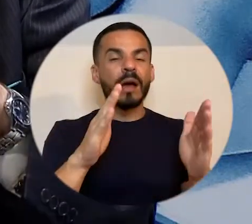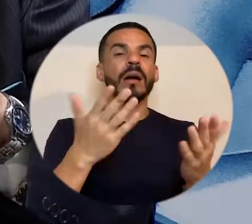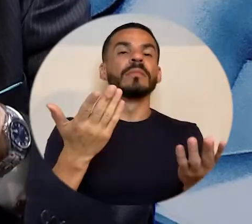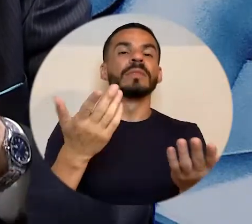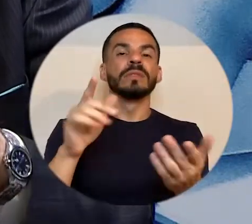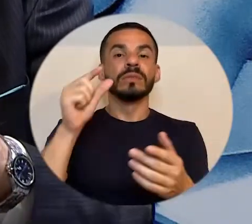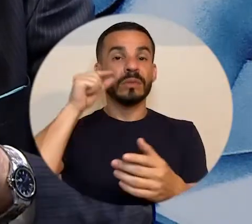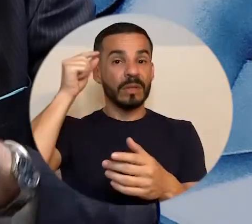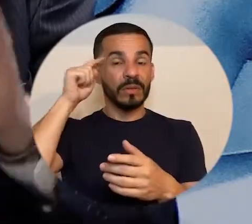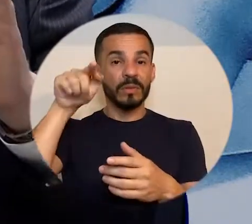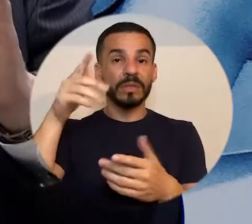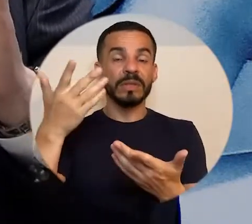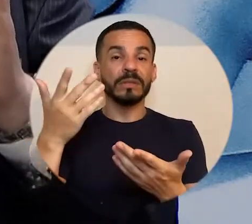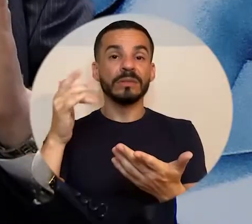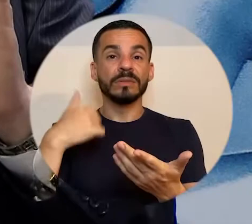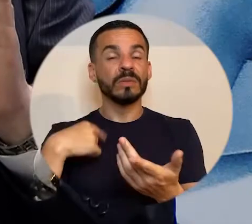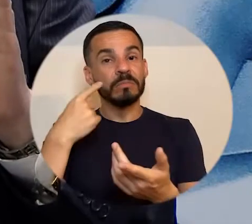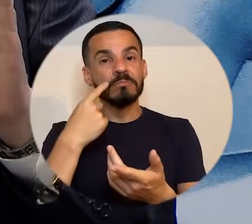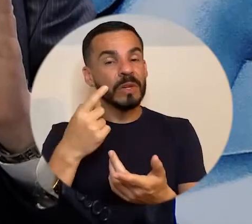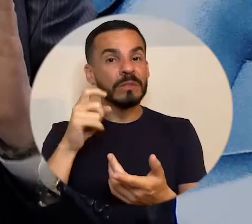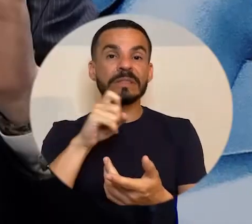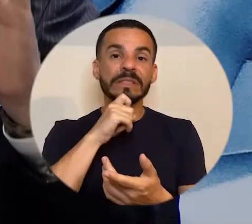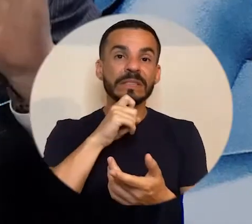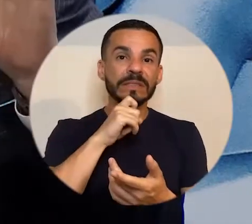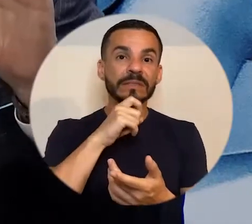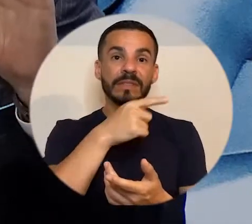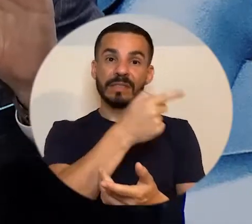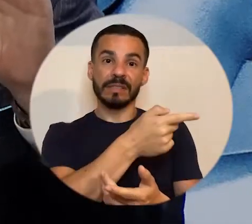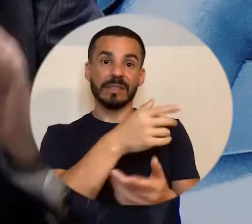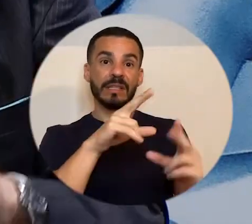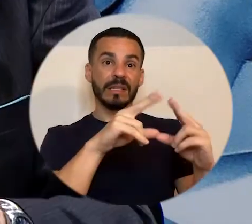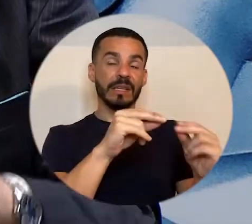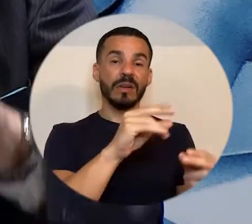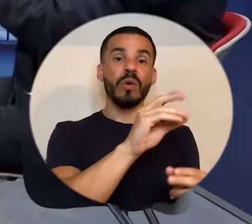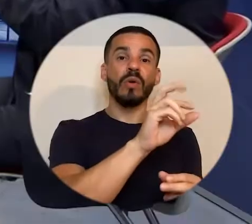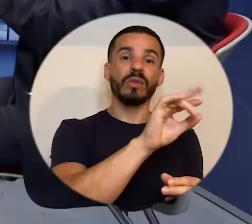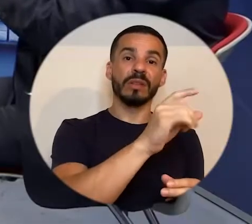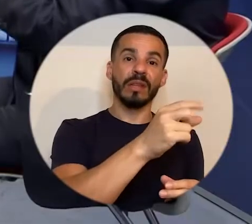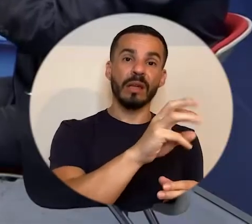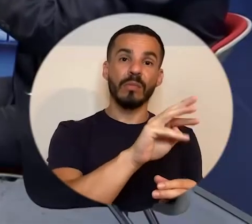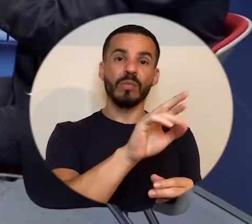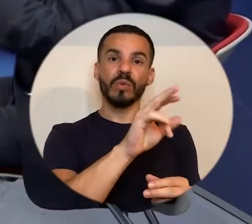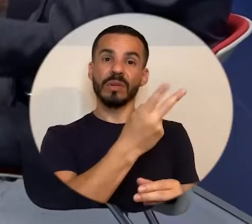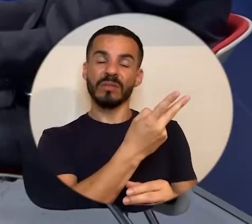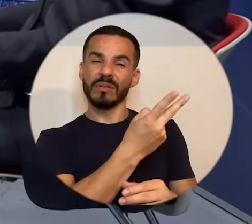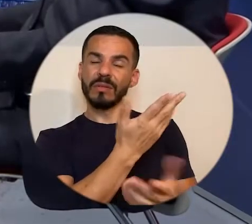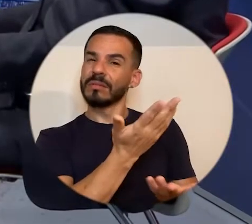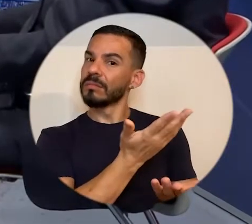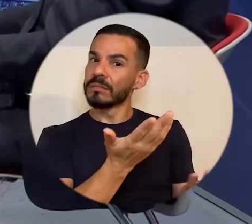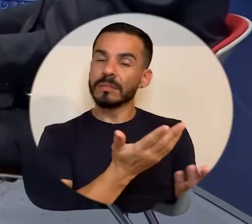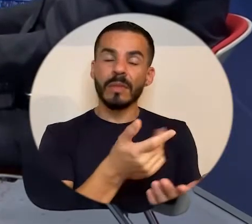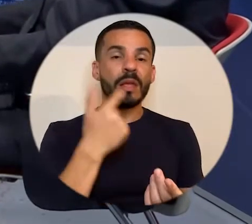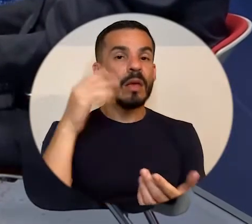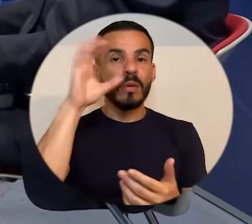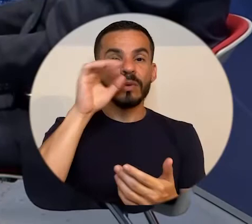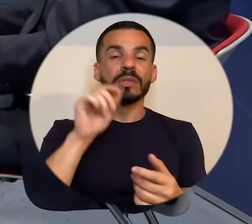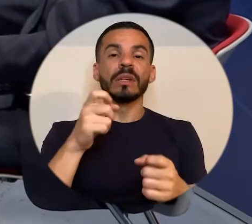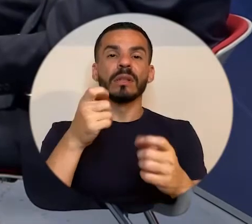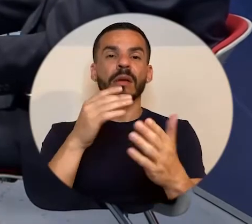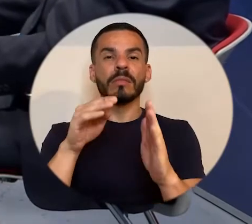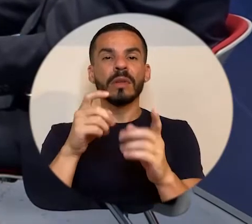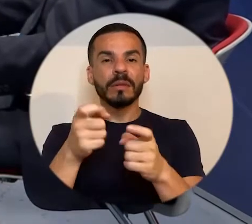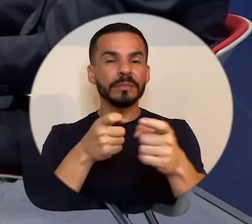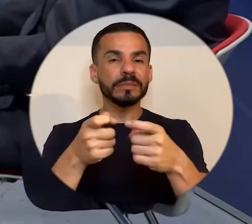de parte del gobierno, lo cual lo veo difícil viendo la pareja Ortega-Murillo. Y hay que buscar también medidas